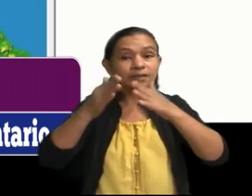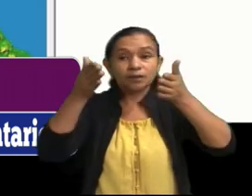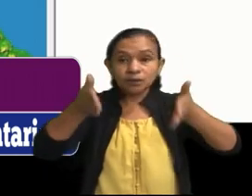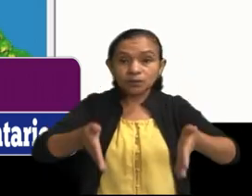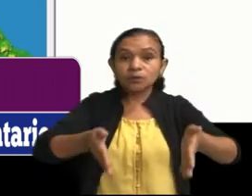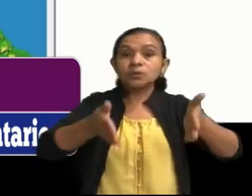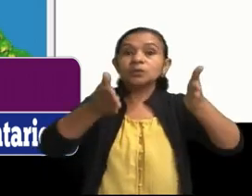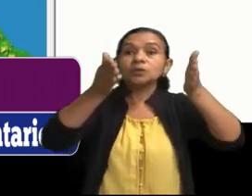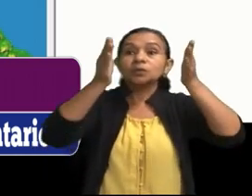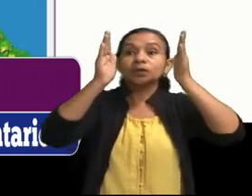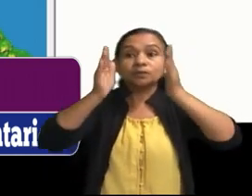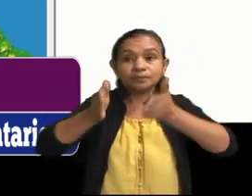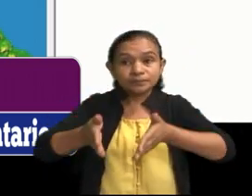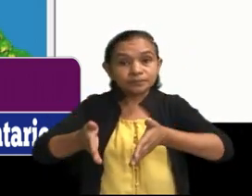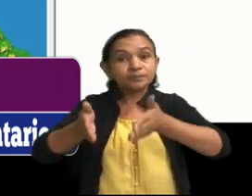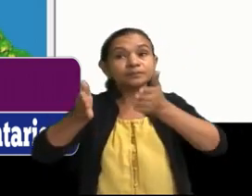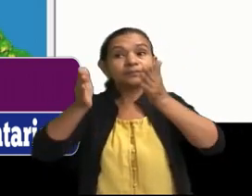edificios,